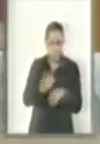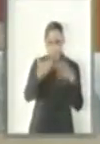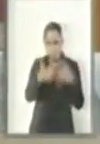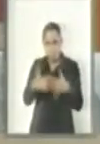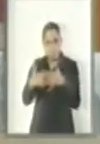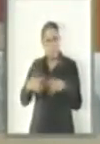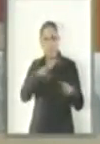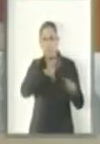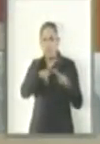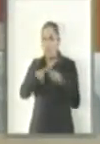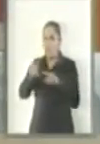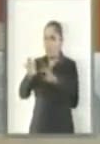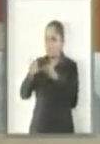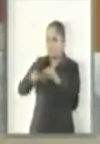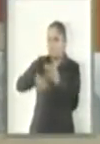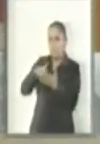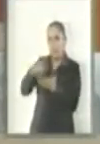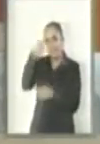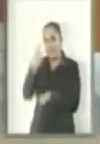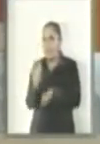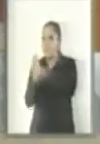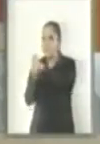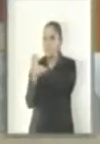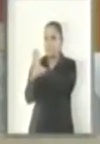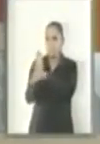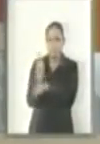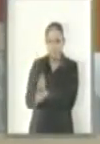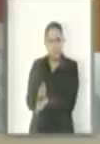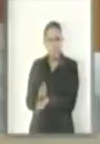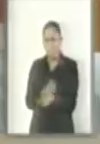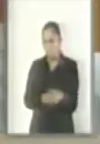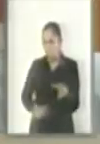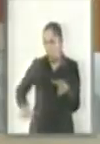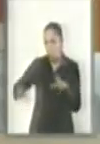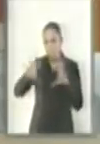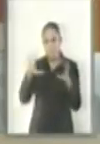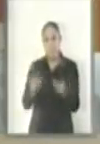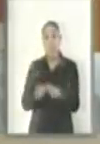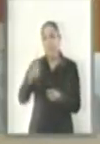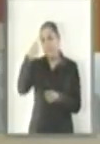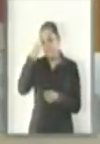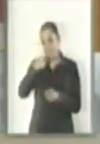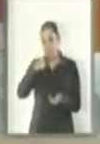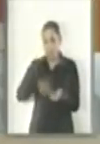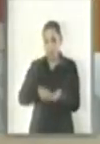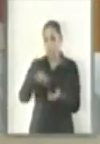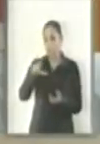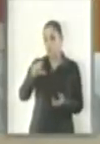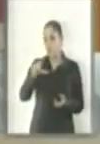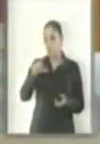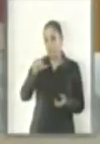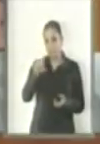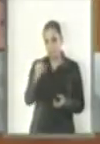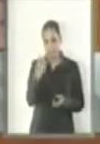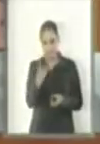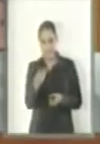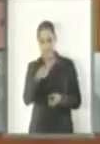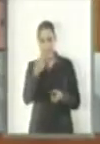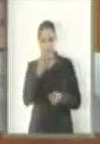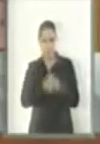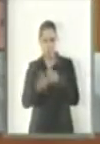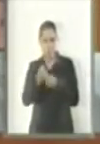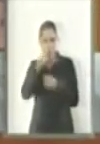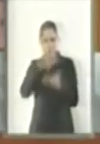de mantenimiento. Tan solo la rehabilitación de la planta de clorados 3 en el 2003